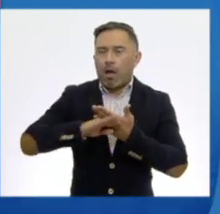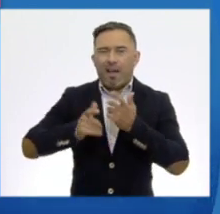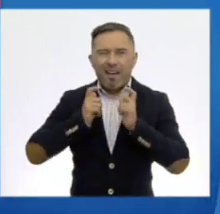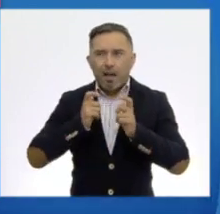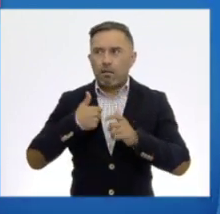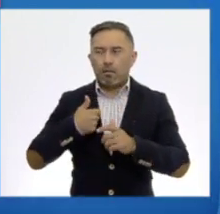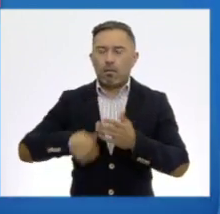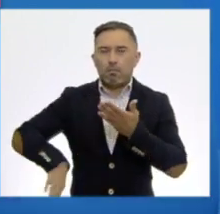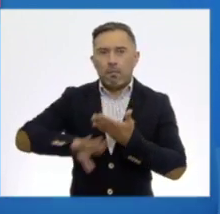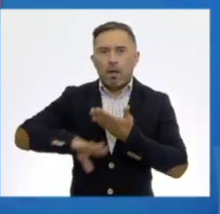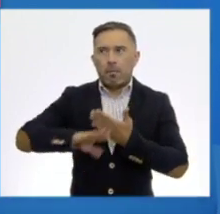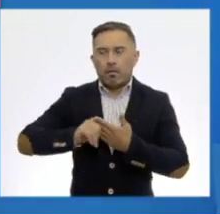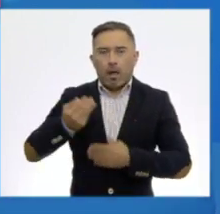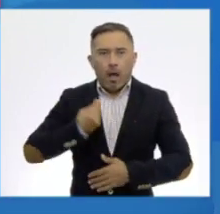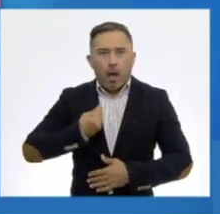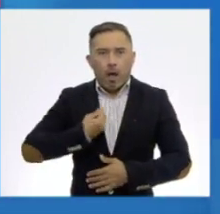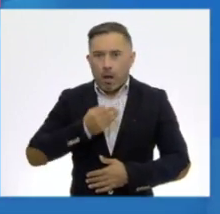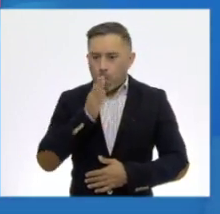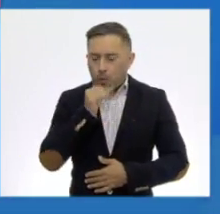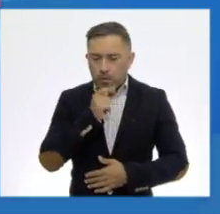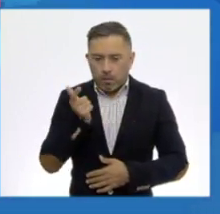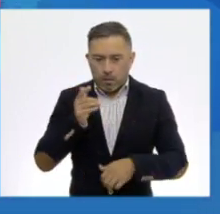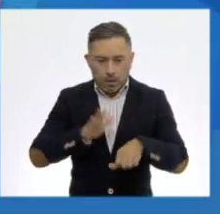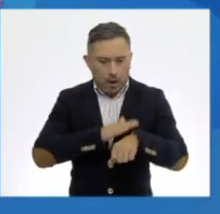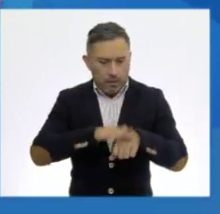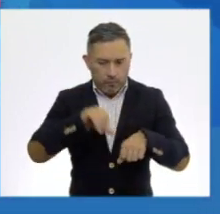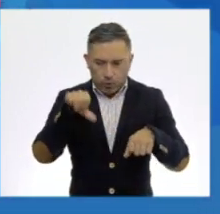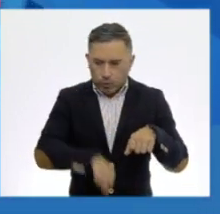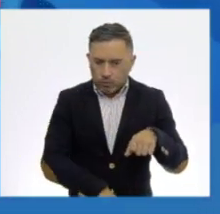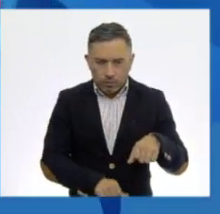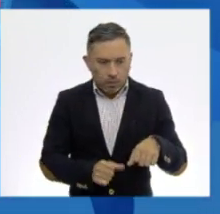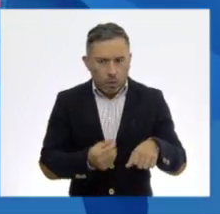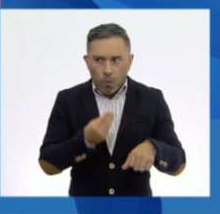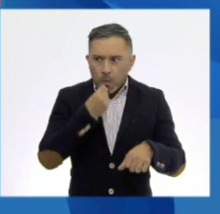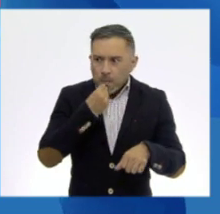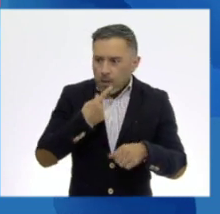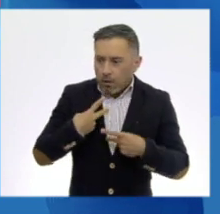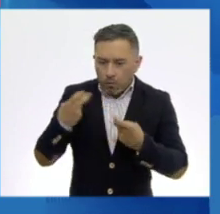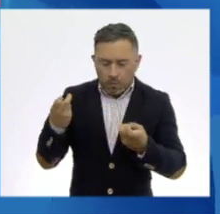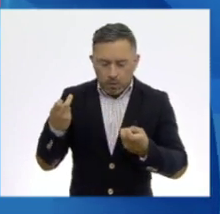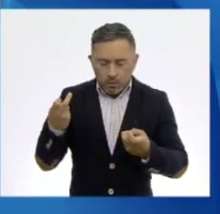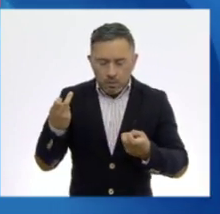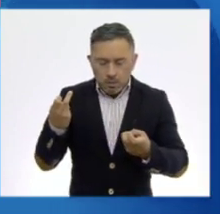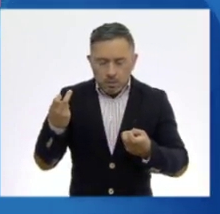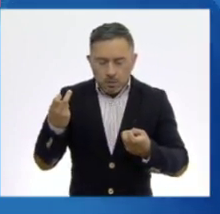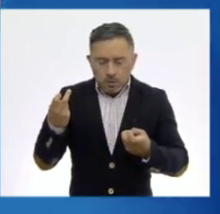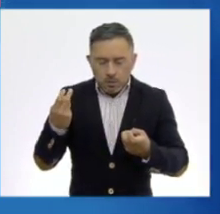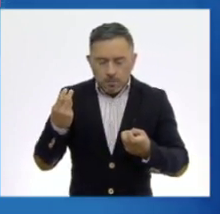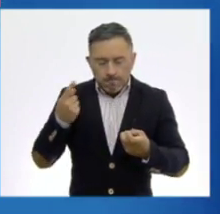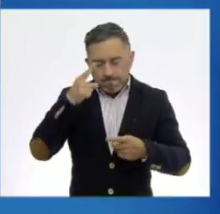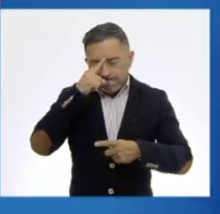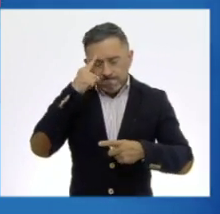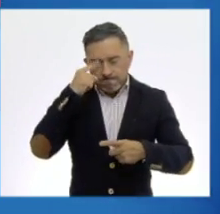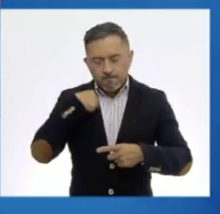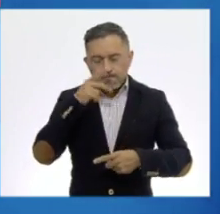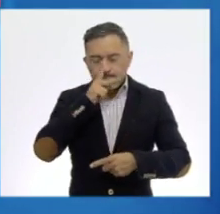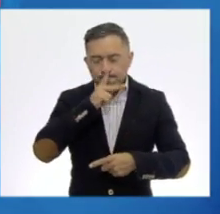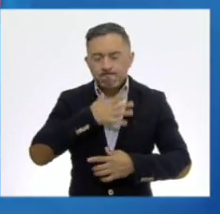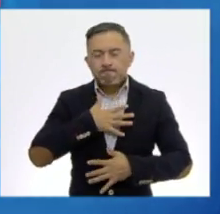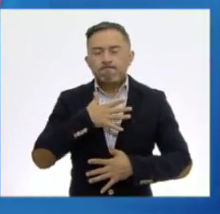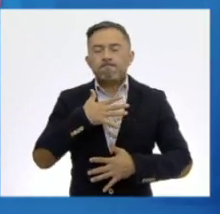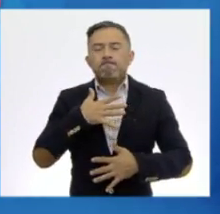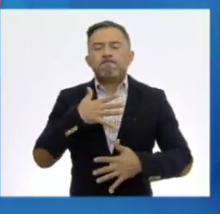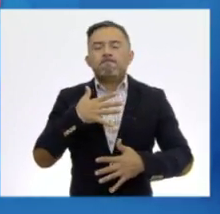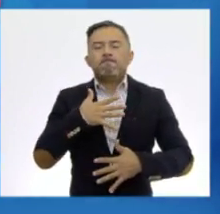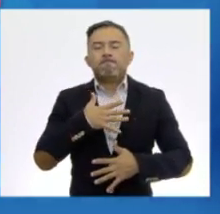tus calificaciones y además te dejan sin comer. Así que respiras profundamente y aceptas que no lo puedes resolver